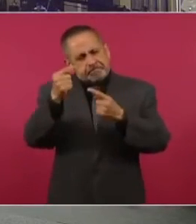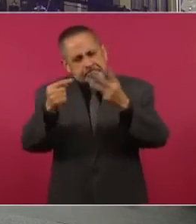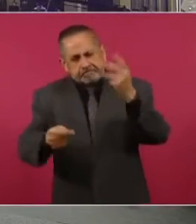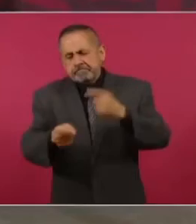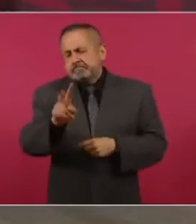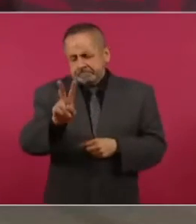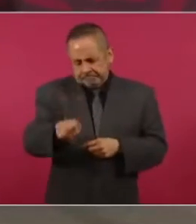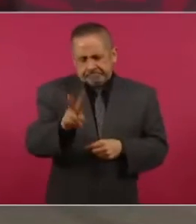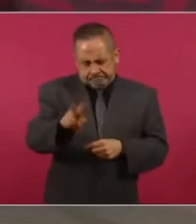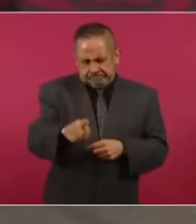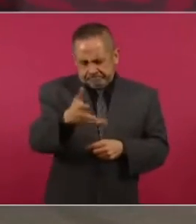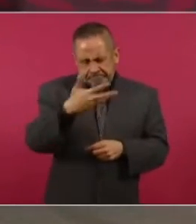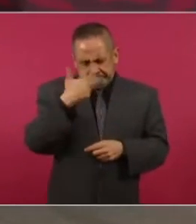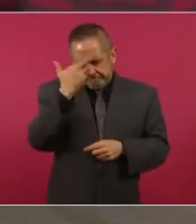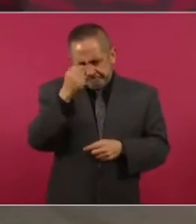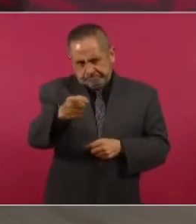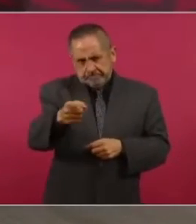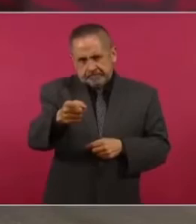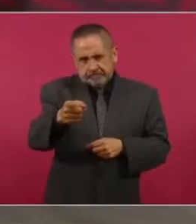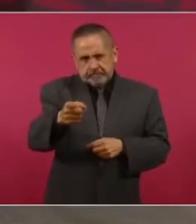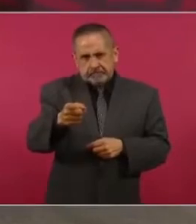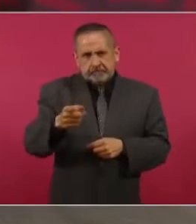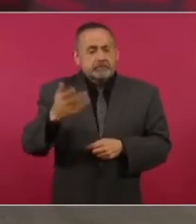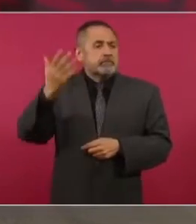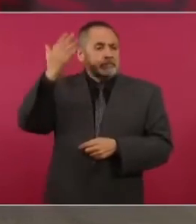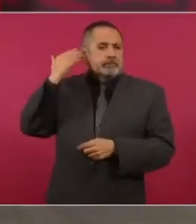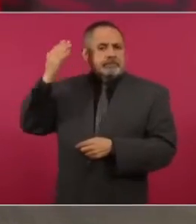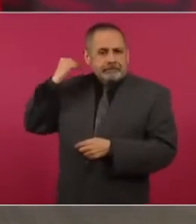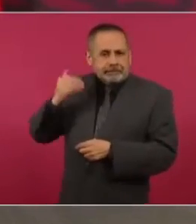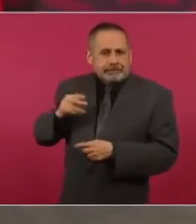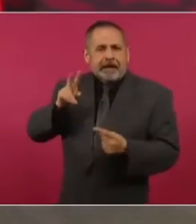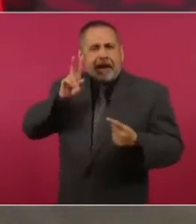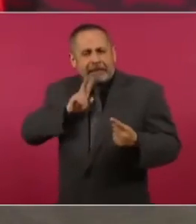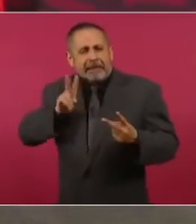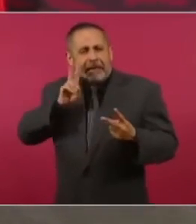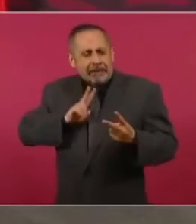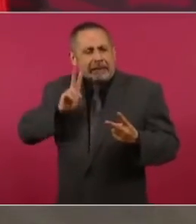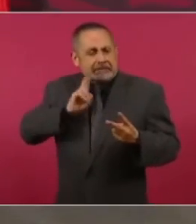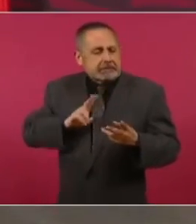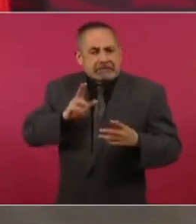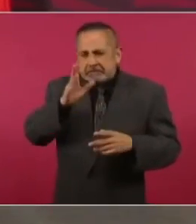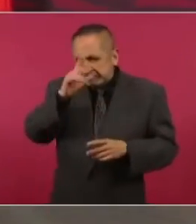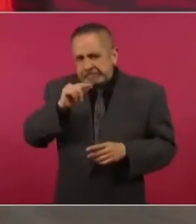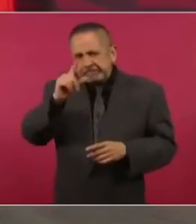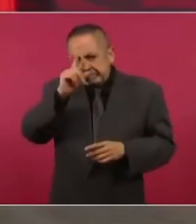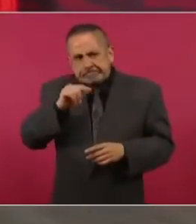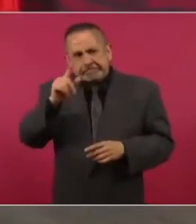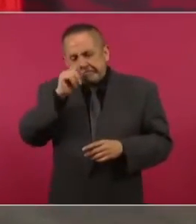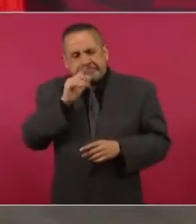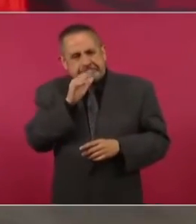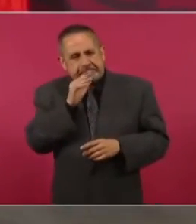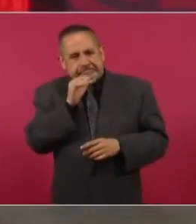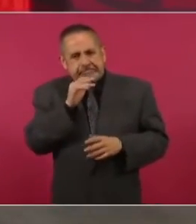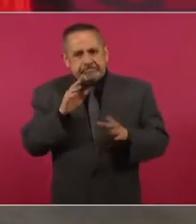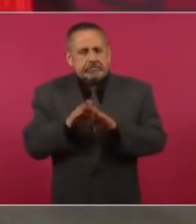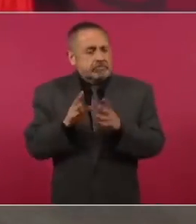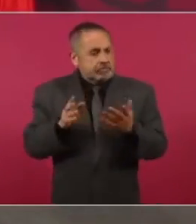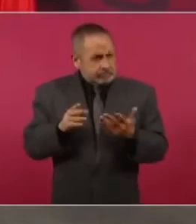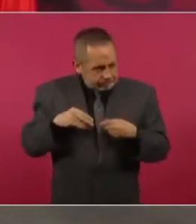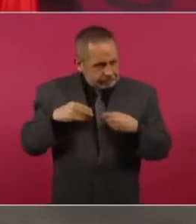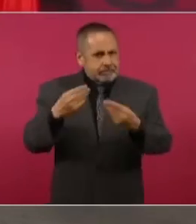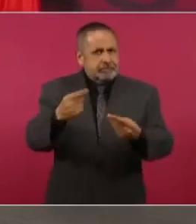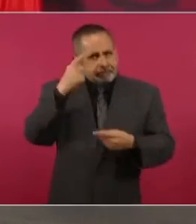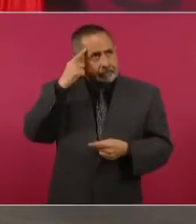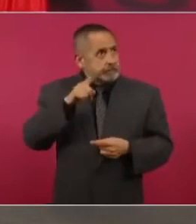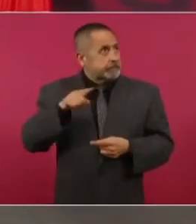efecto se han hecho muchos intentos para que se